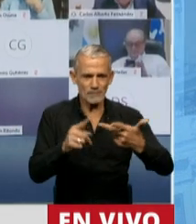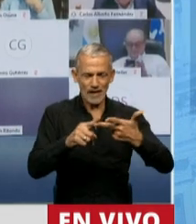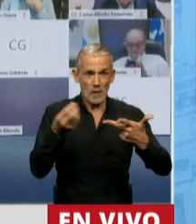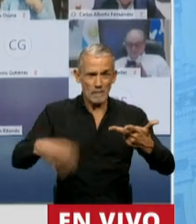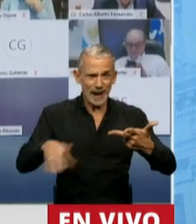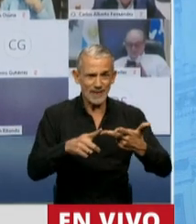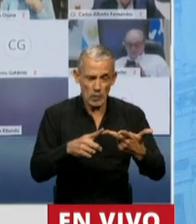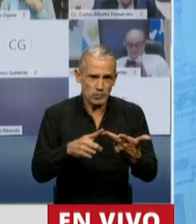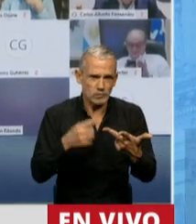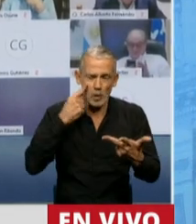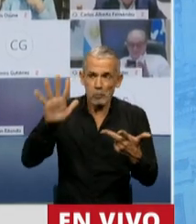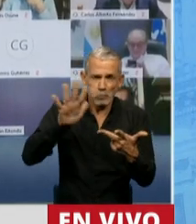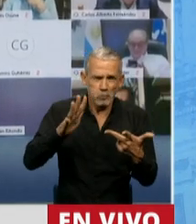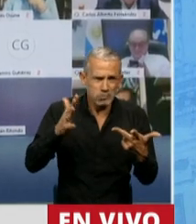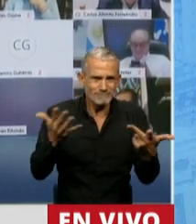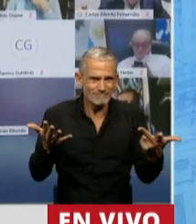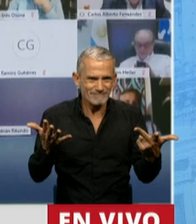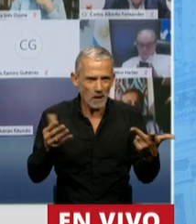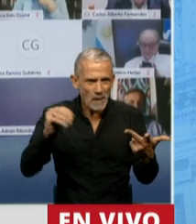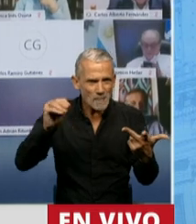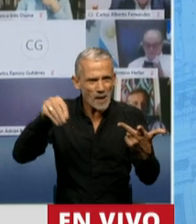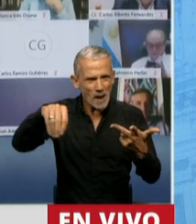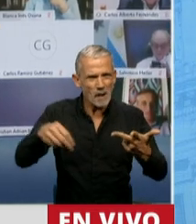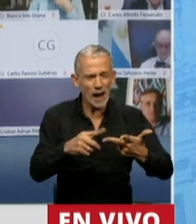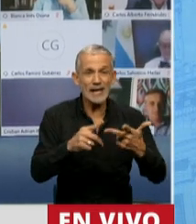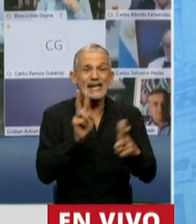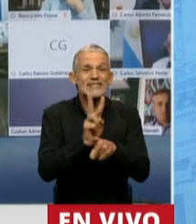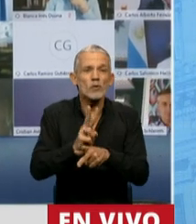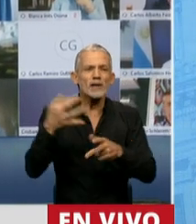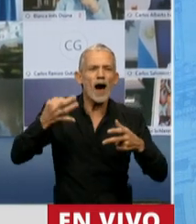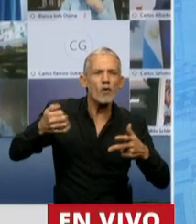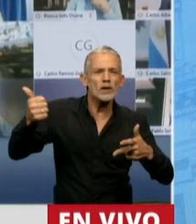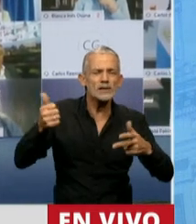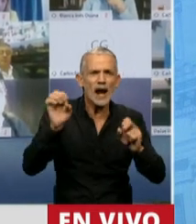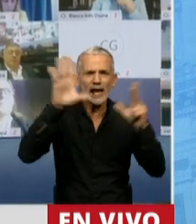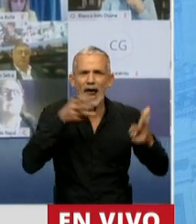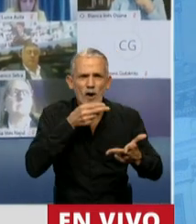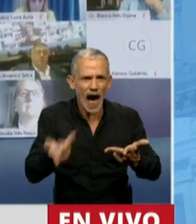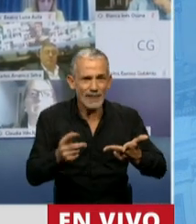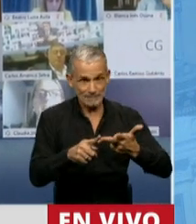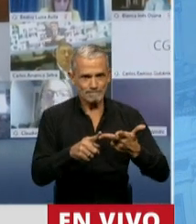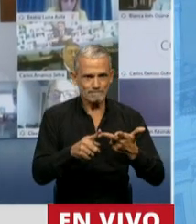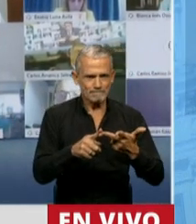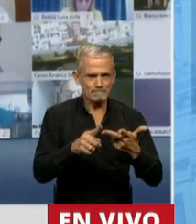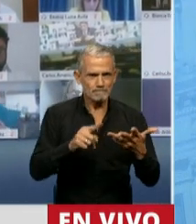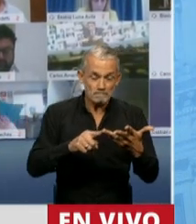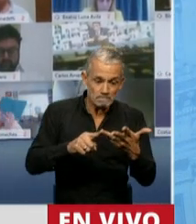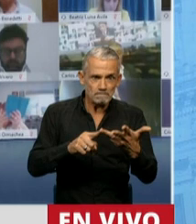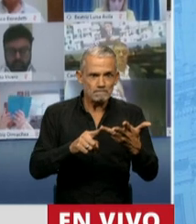perdido eh seguridad jurídica hemos